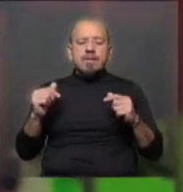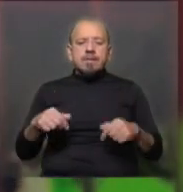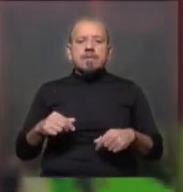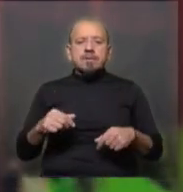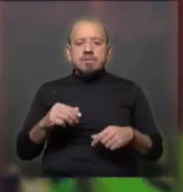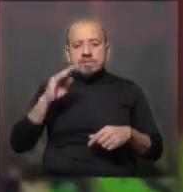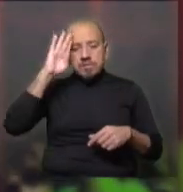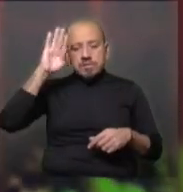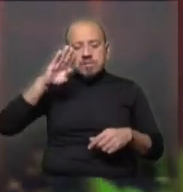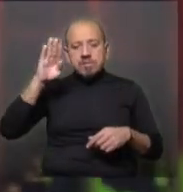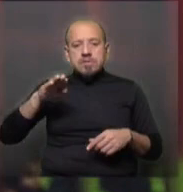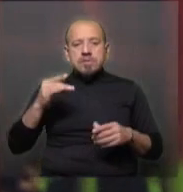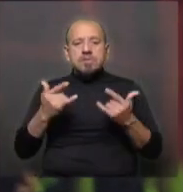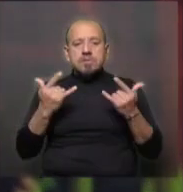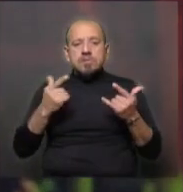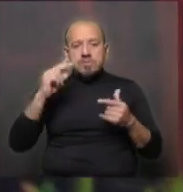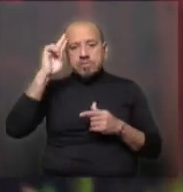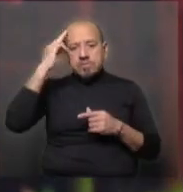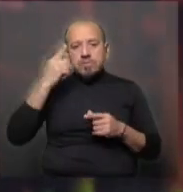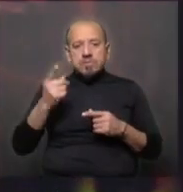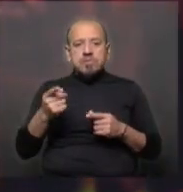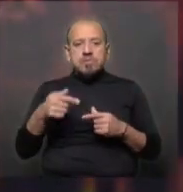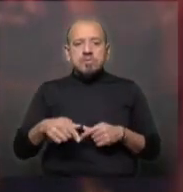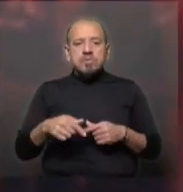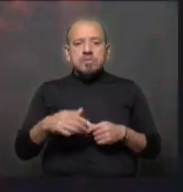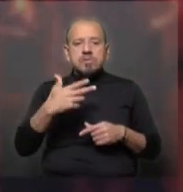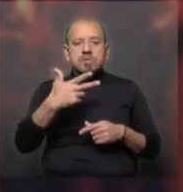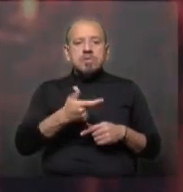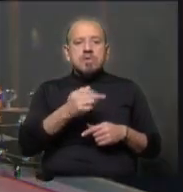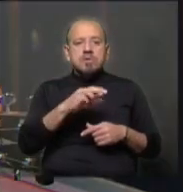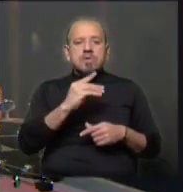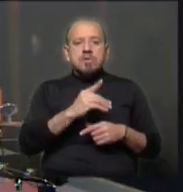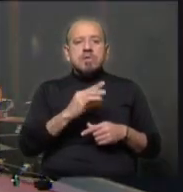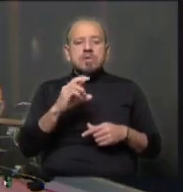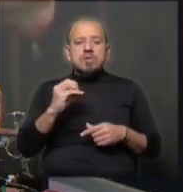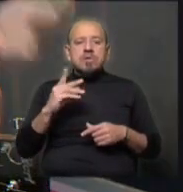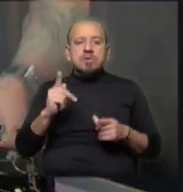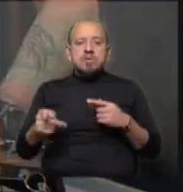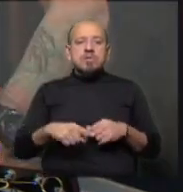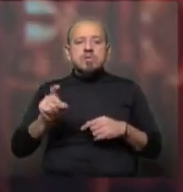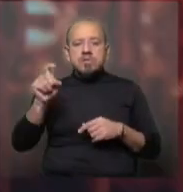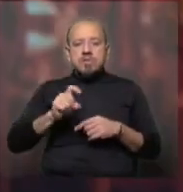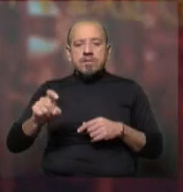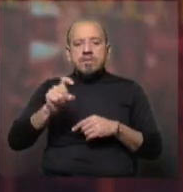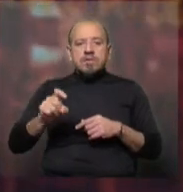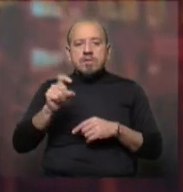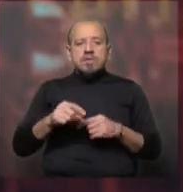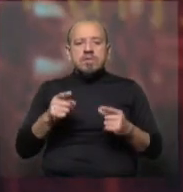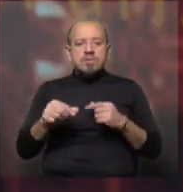homenaje al rock uruguayo, que bueno, es la primera vez que una banda de hard rock y metal liderada por una mujer gana la categoría en los graffiti. El año pasado,